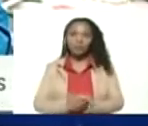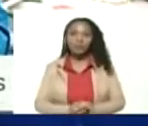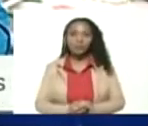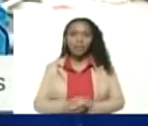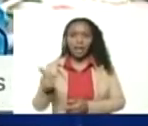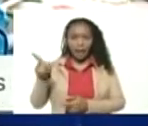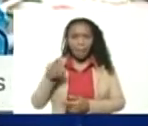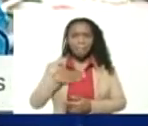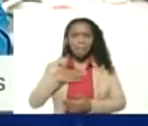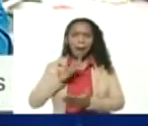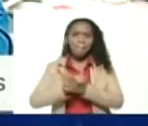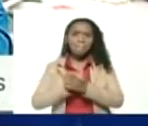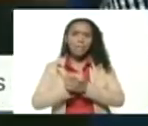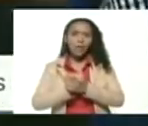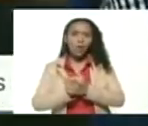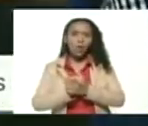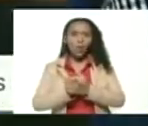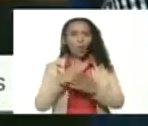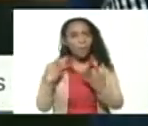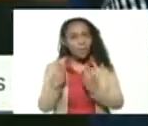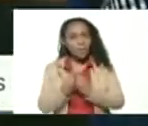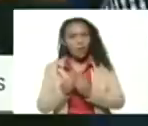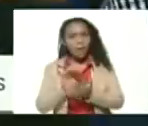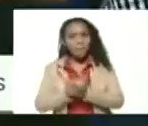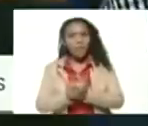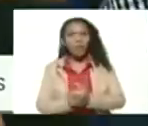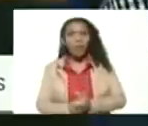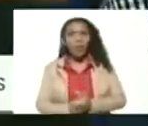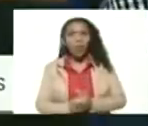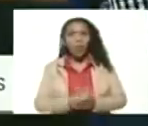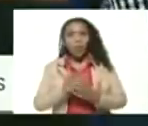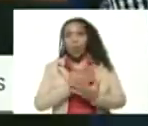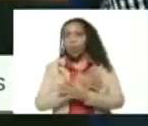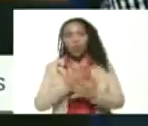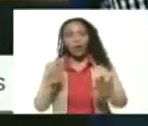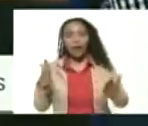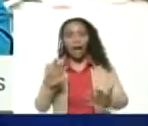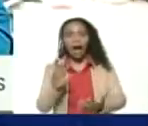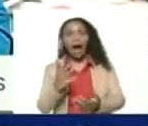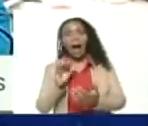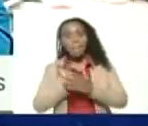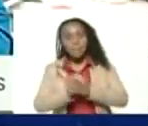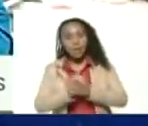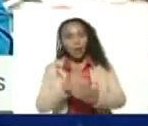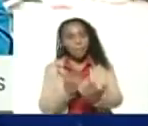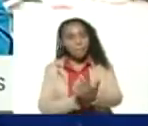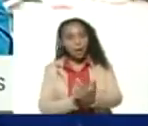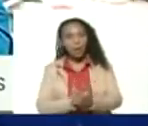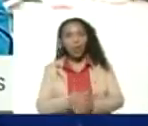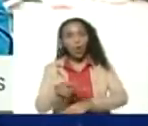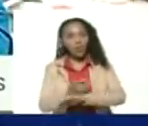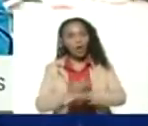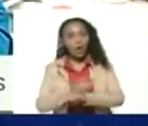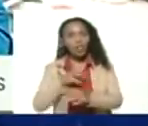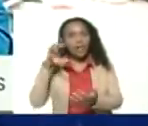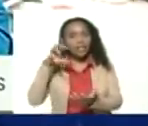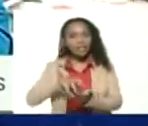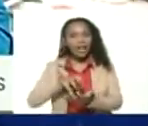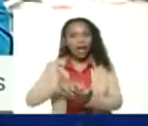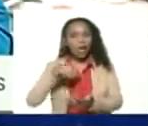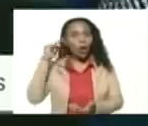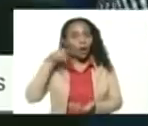amigo, vale, entrañable compañero y amigo. Un gran hermano. Rafael La Cava, gobernador del estado Carabobo.